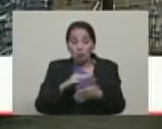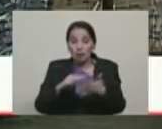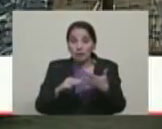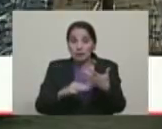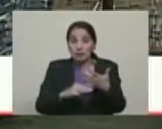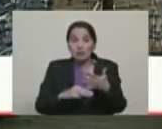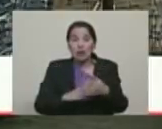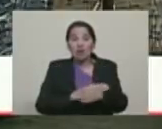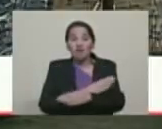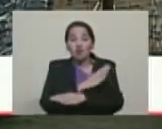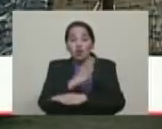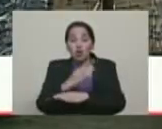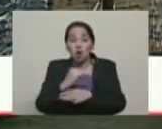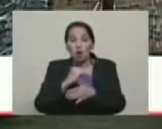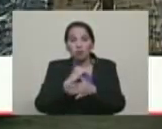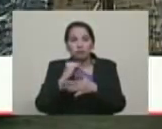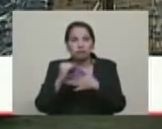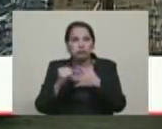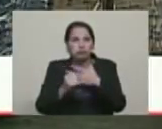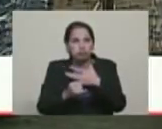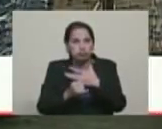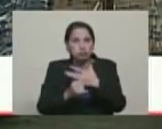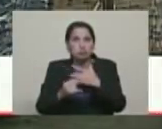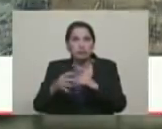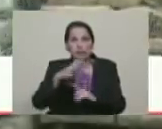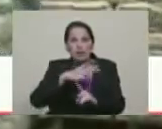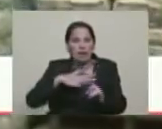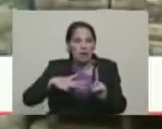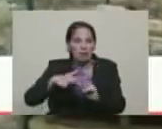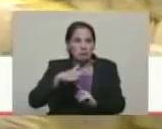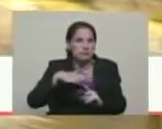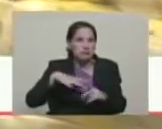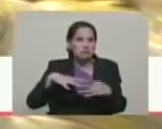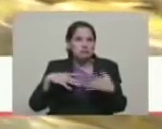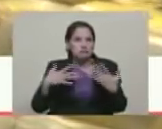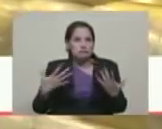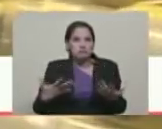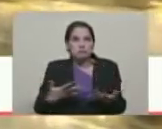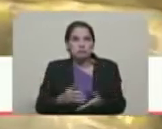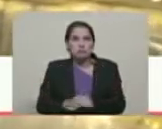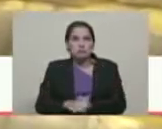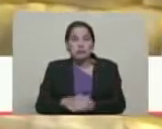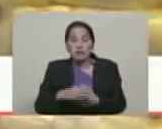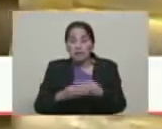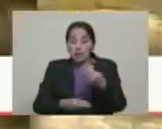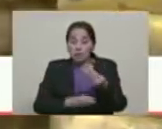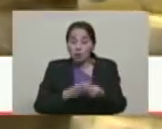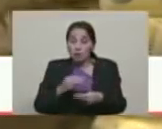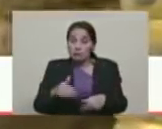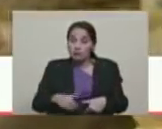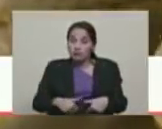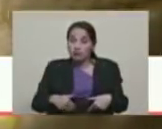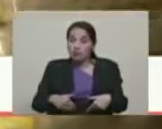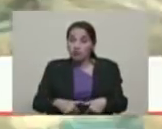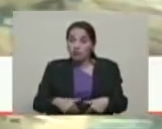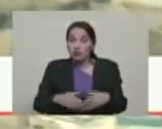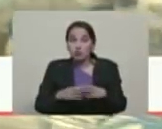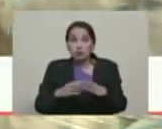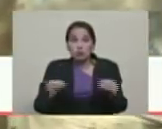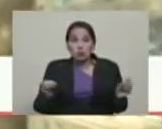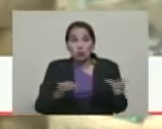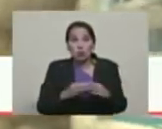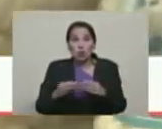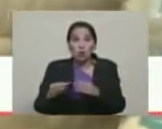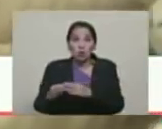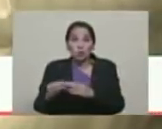biológicos, ecologistas, ecoinsumos. Estamos haciendo esfuerzos con todos los sectores,